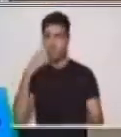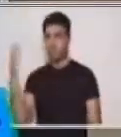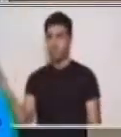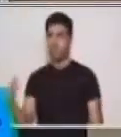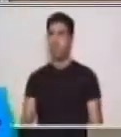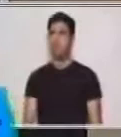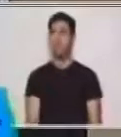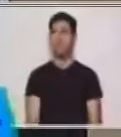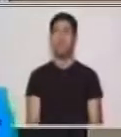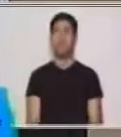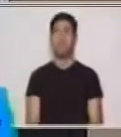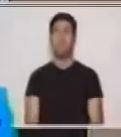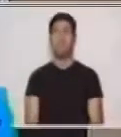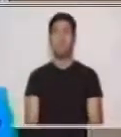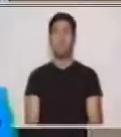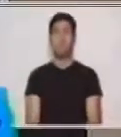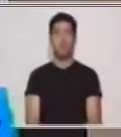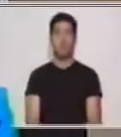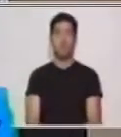¿Sí?